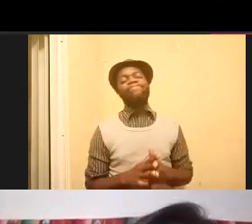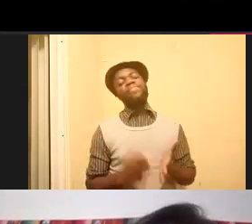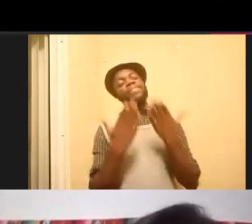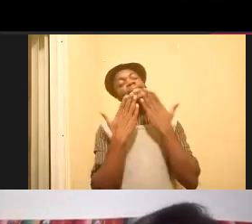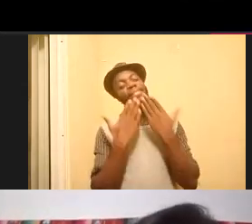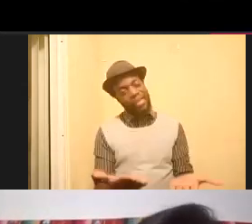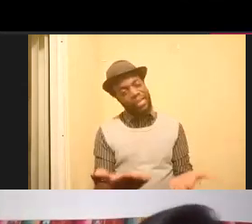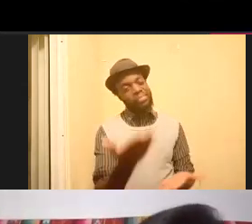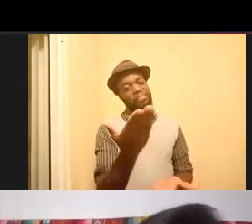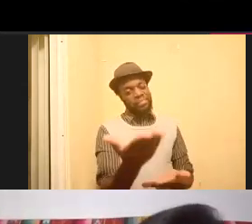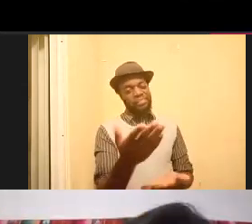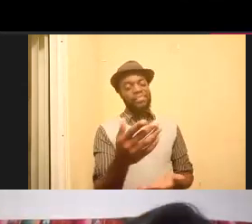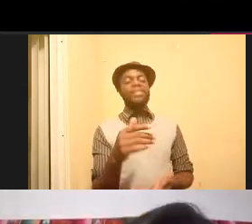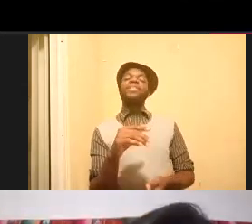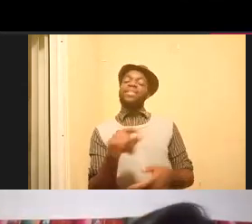agradecimientos y una buena noche.